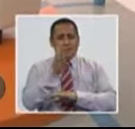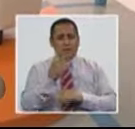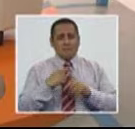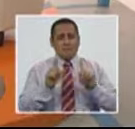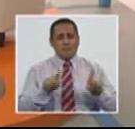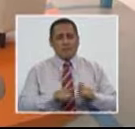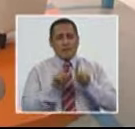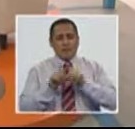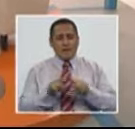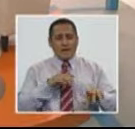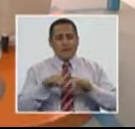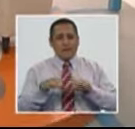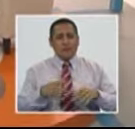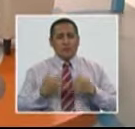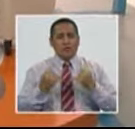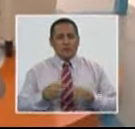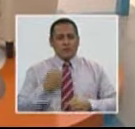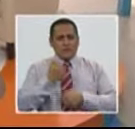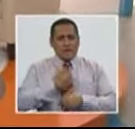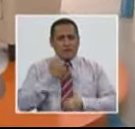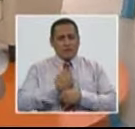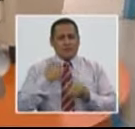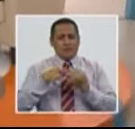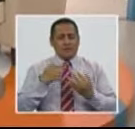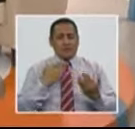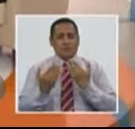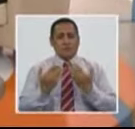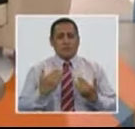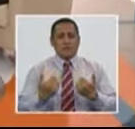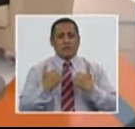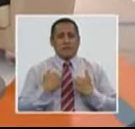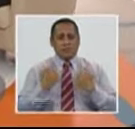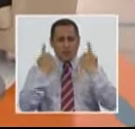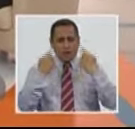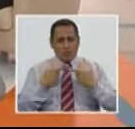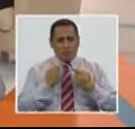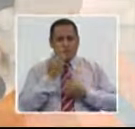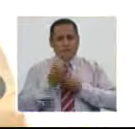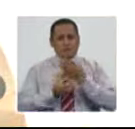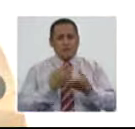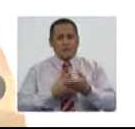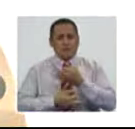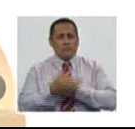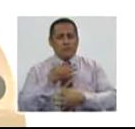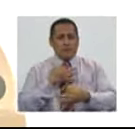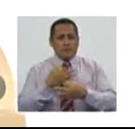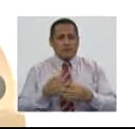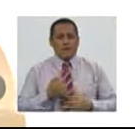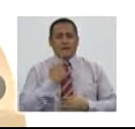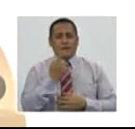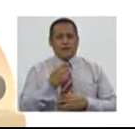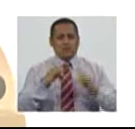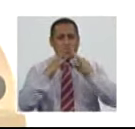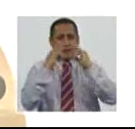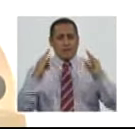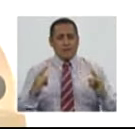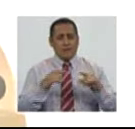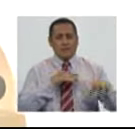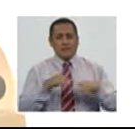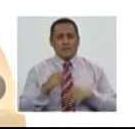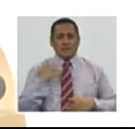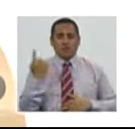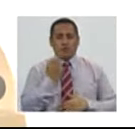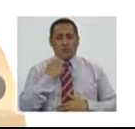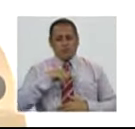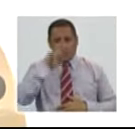pero a la vez también hacemos campañas de diversos tipos no estaríamos ferias informativas o carpas que